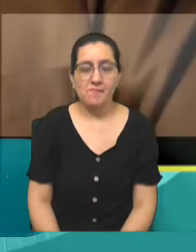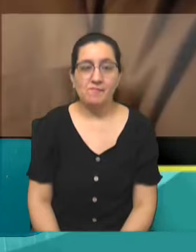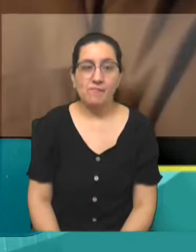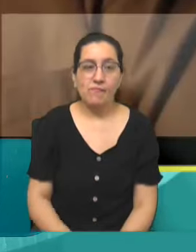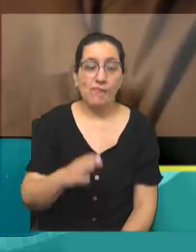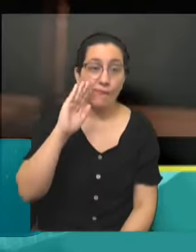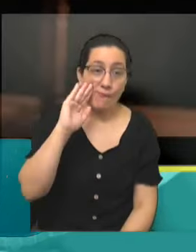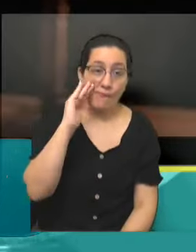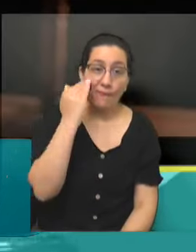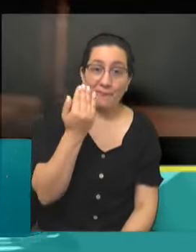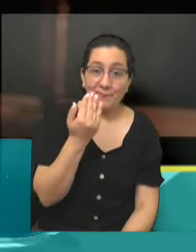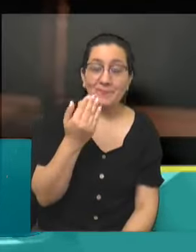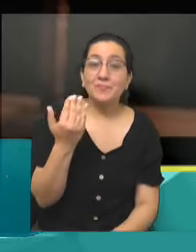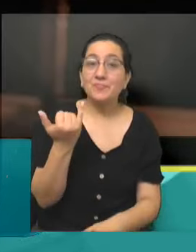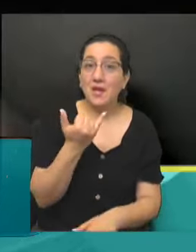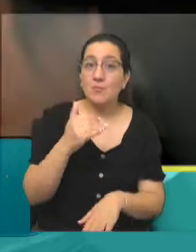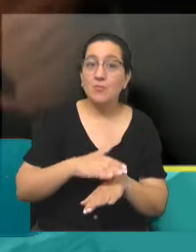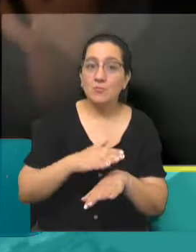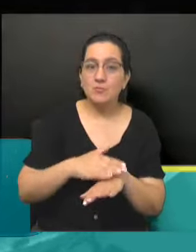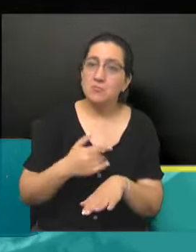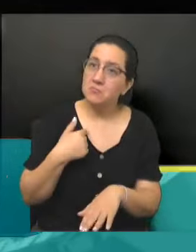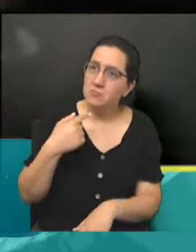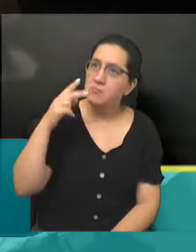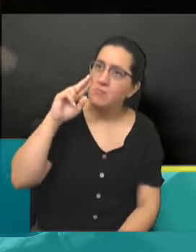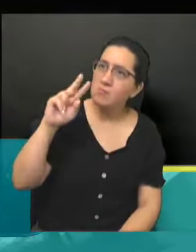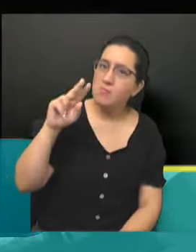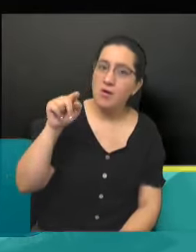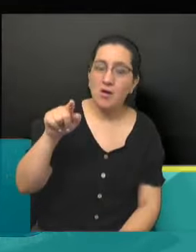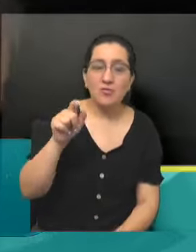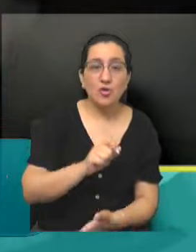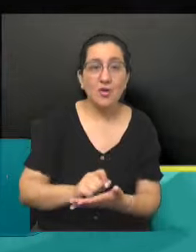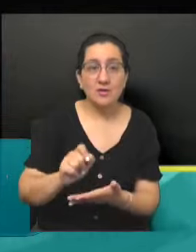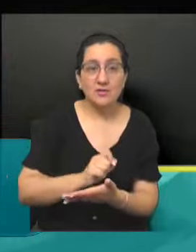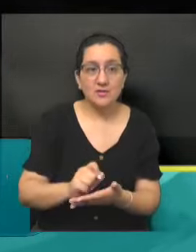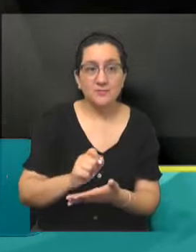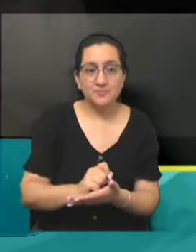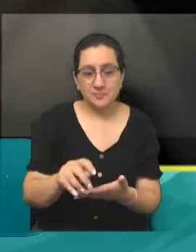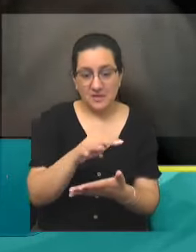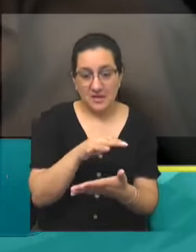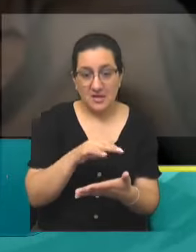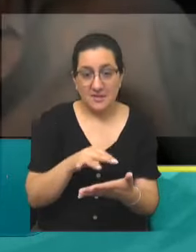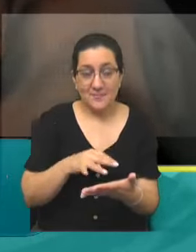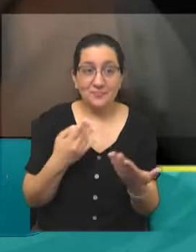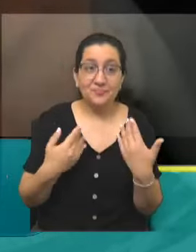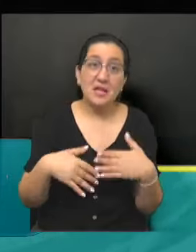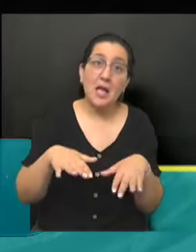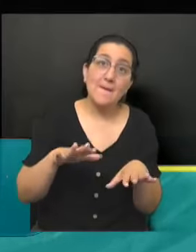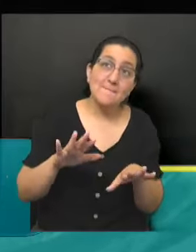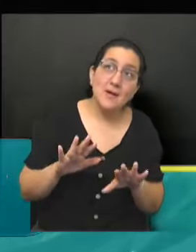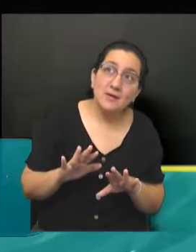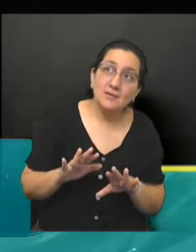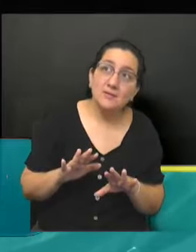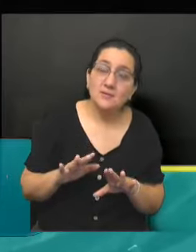Reconozco que hay escenas y momentos que yo digo, esto escrito, o sea, leído, capaz que me lleva